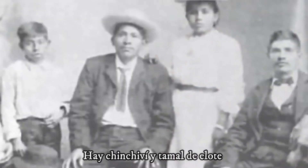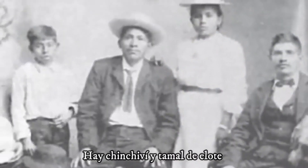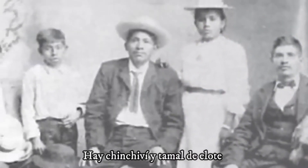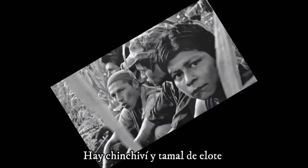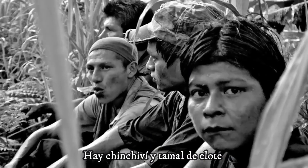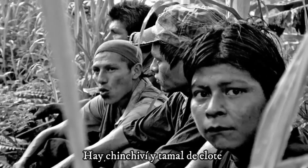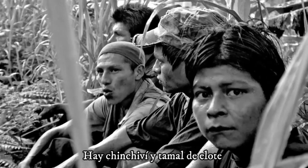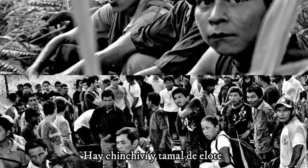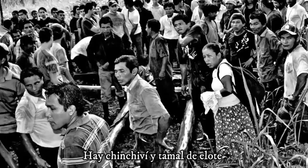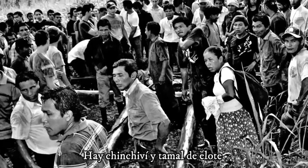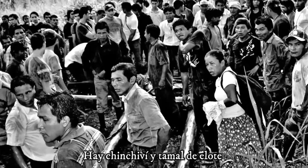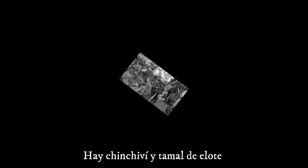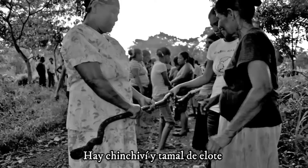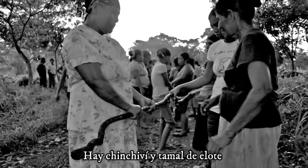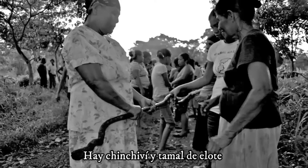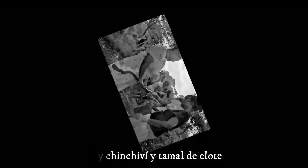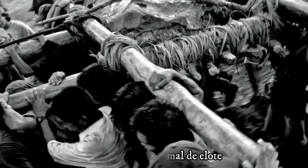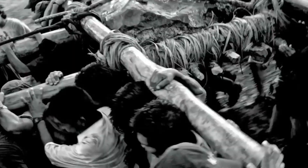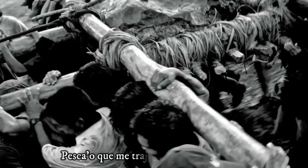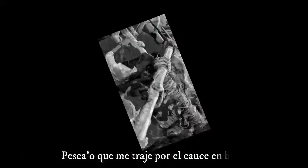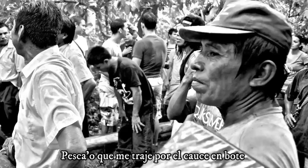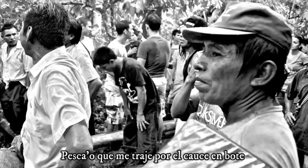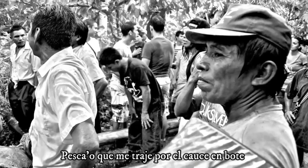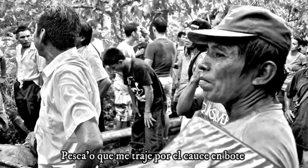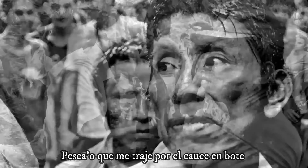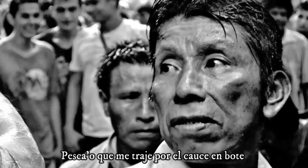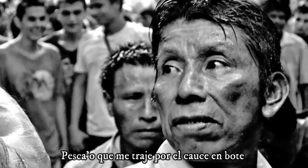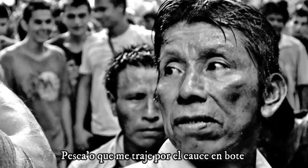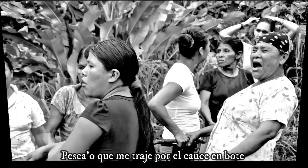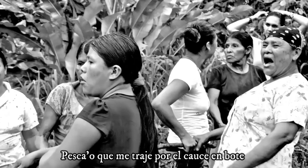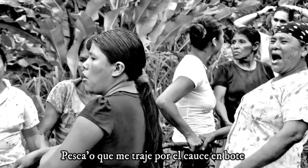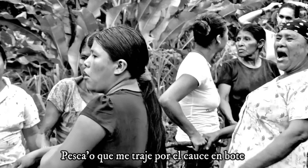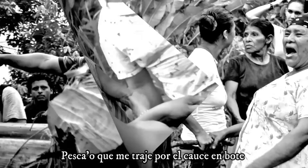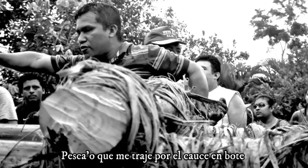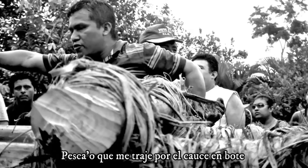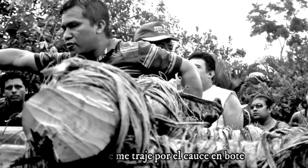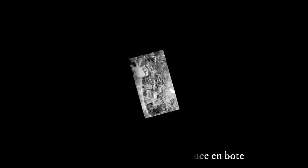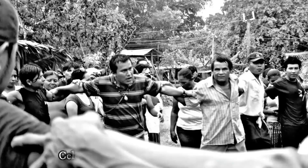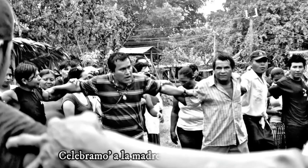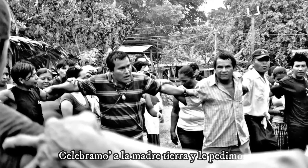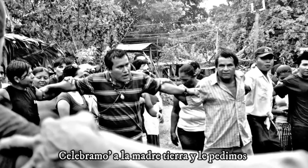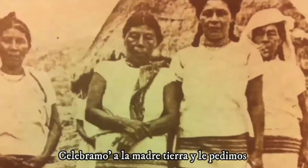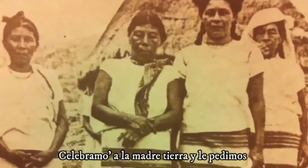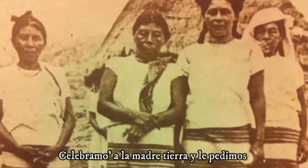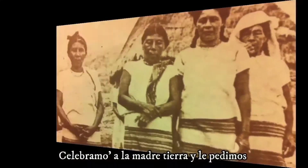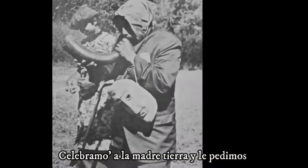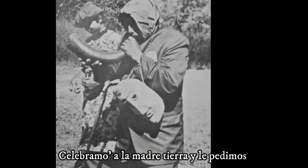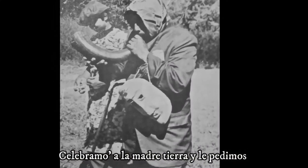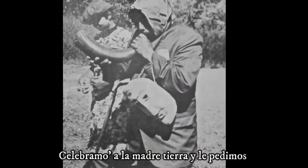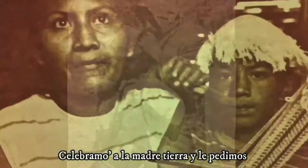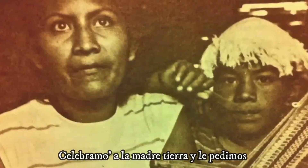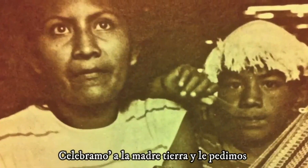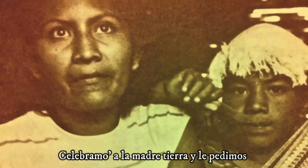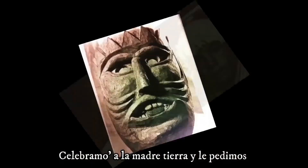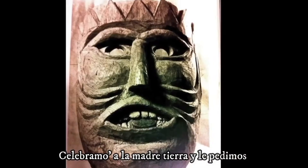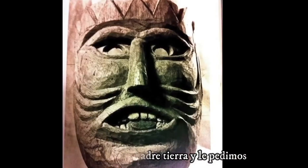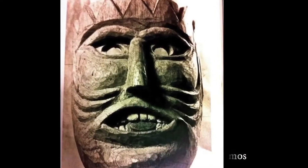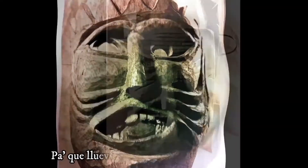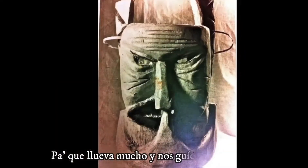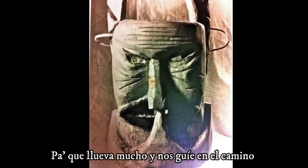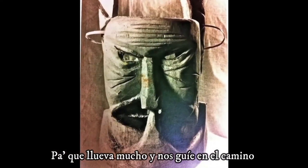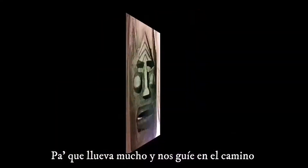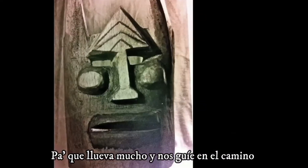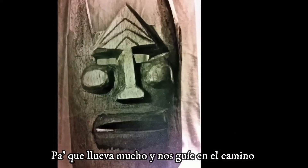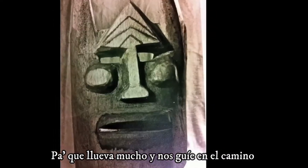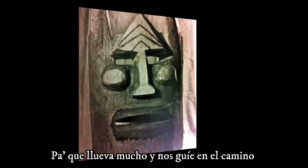palmito. Hay chinchiví y tamal de lote, pescado que me traje por el cauce en bote. Celebramos a la madre tierra y le